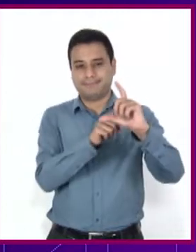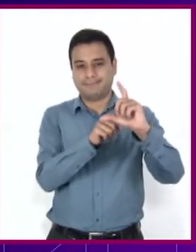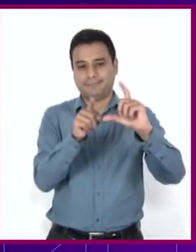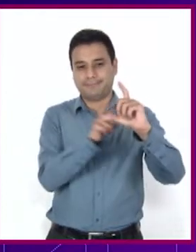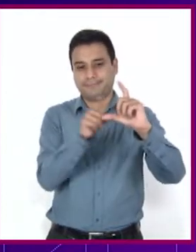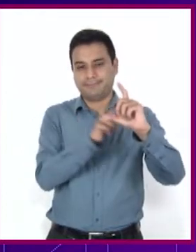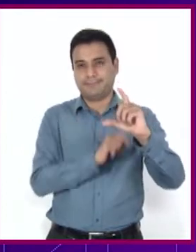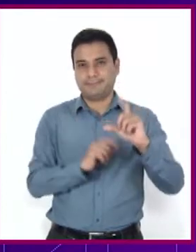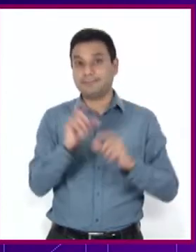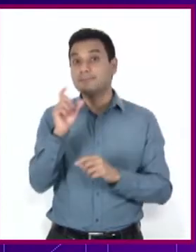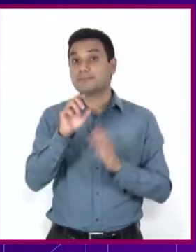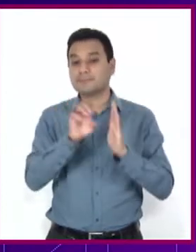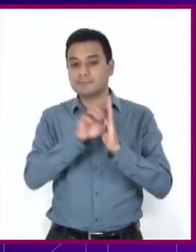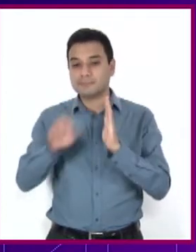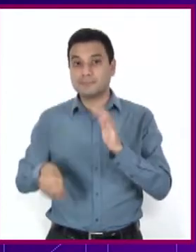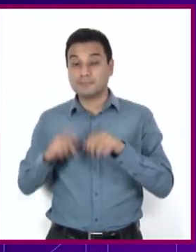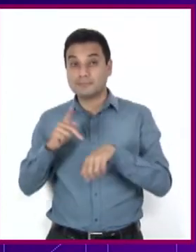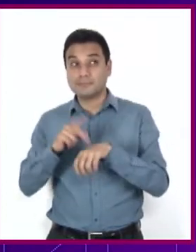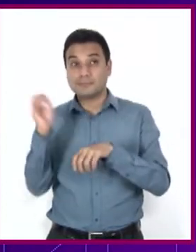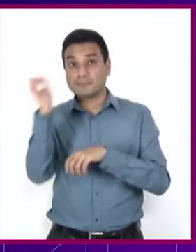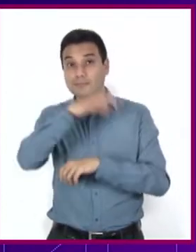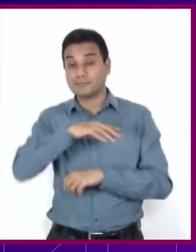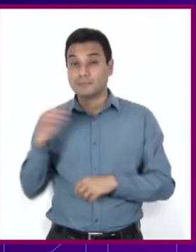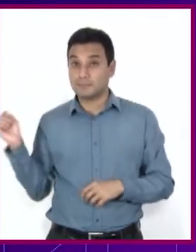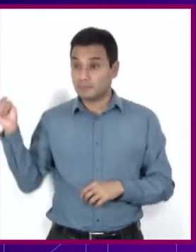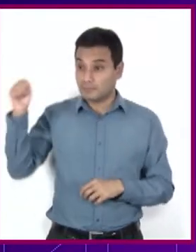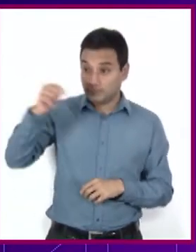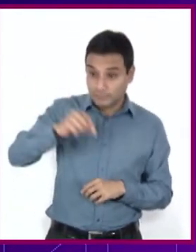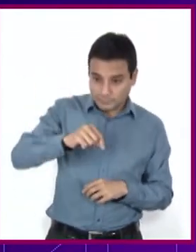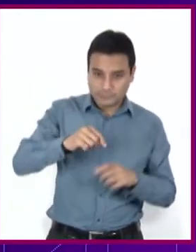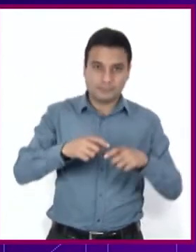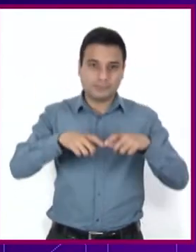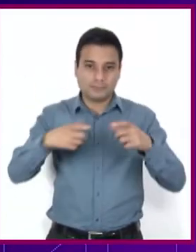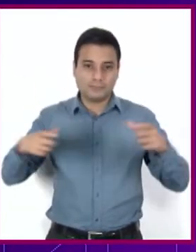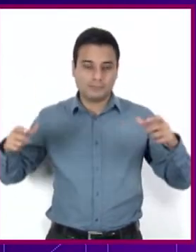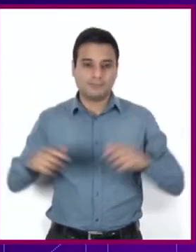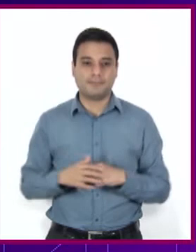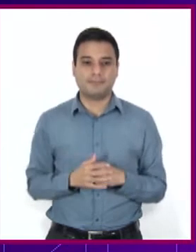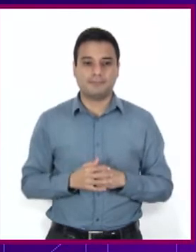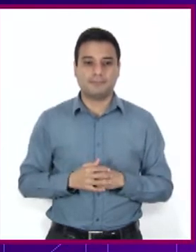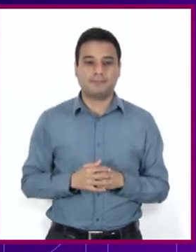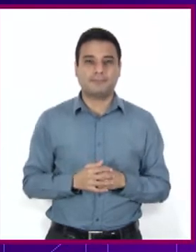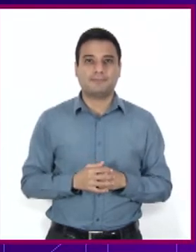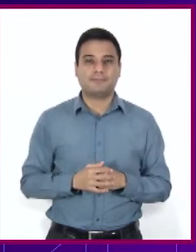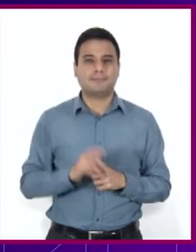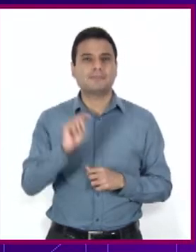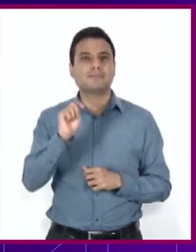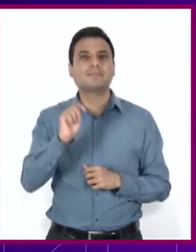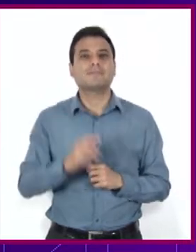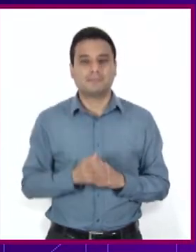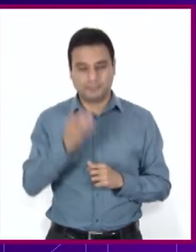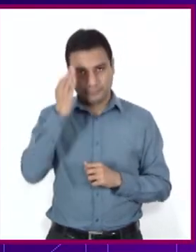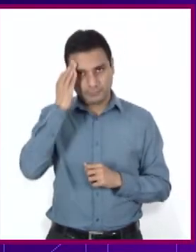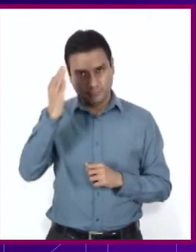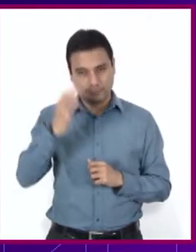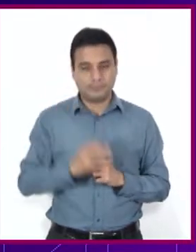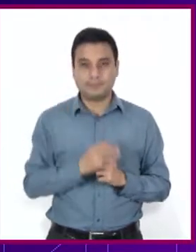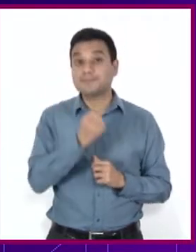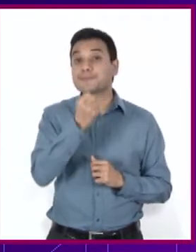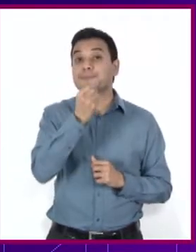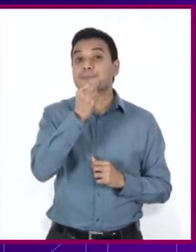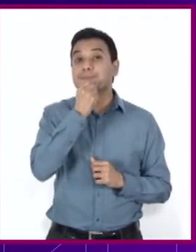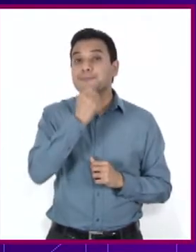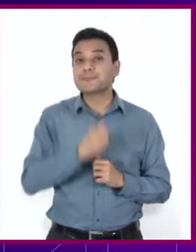la piedra choca con el agua, medido en centímetros. T es el tiempo en segundos que